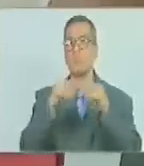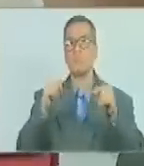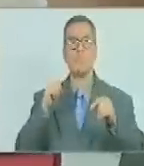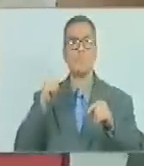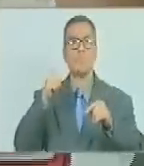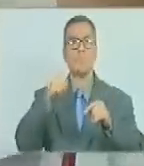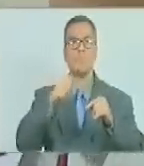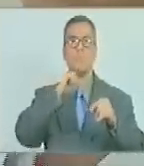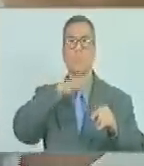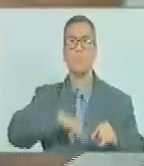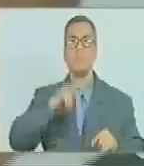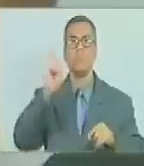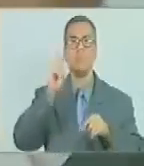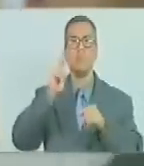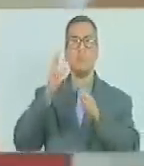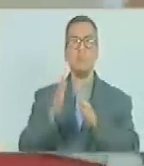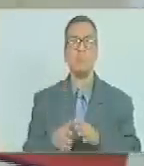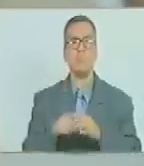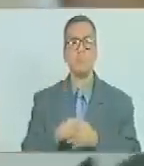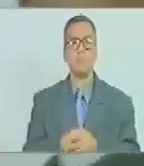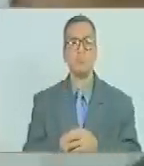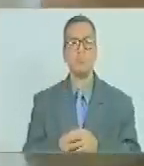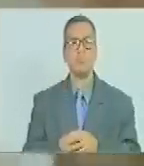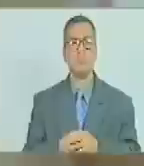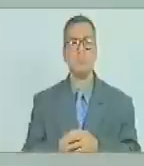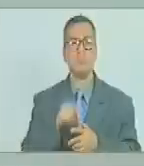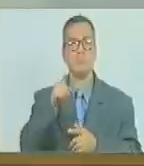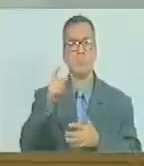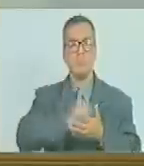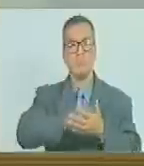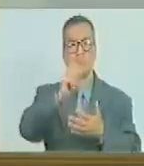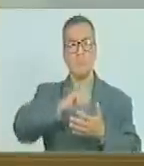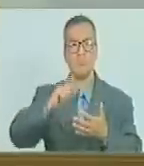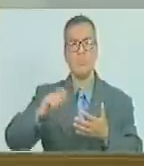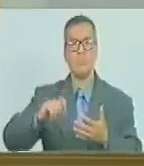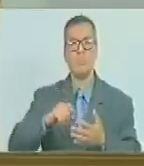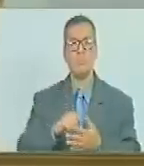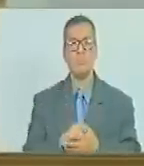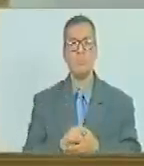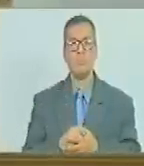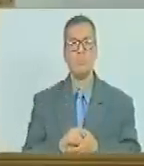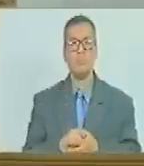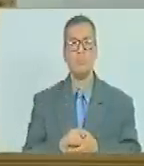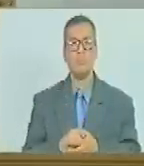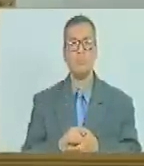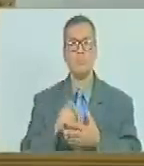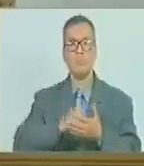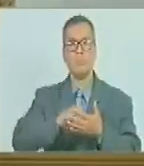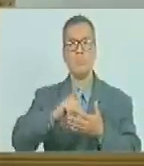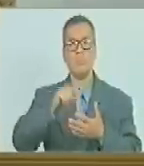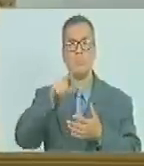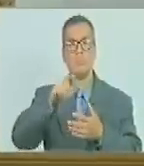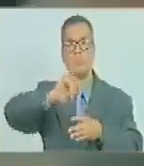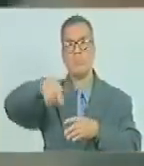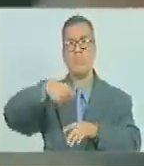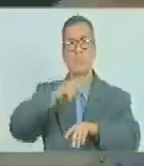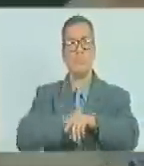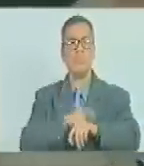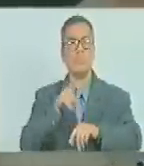de la historia de Venezuela. Con este contrato y la firma, esta es la firma de Juan Guaidó,